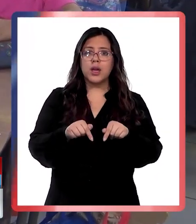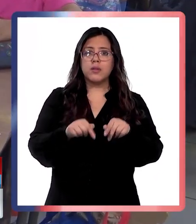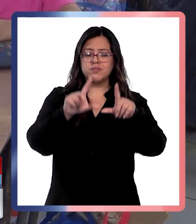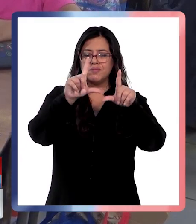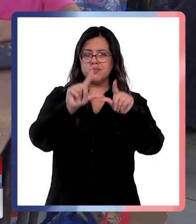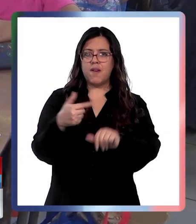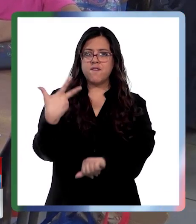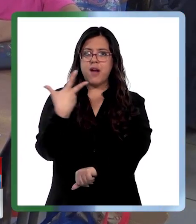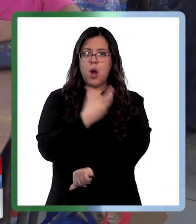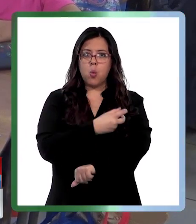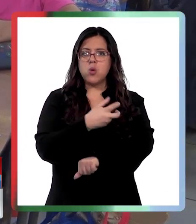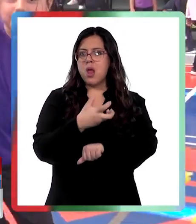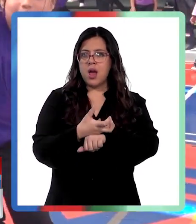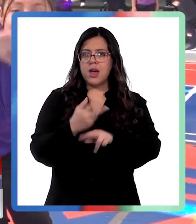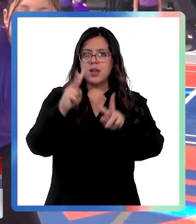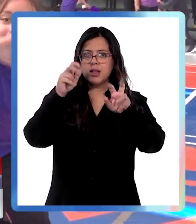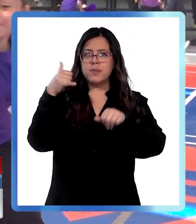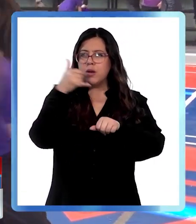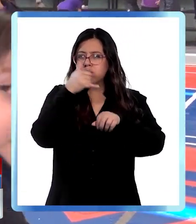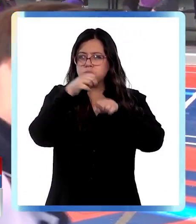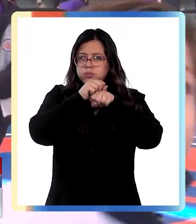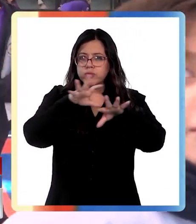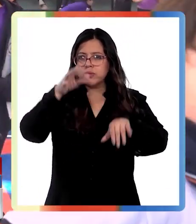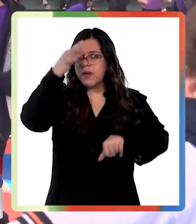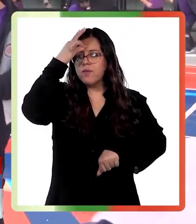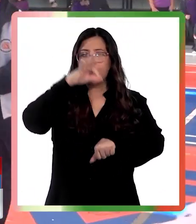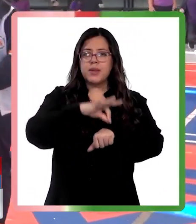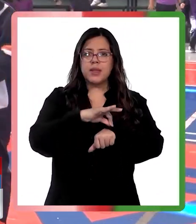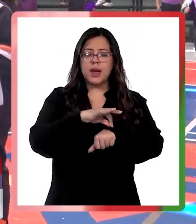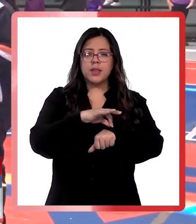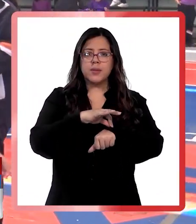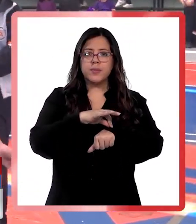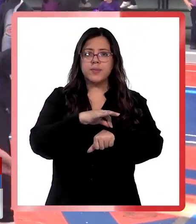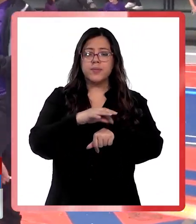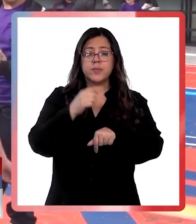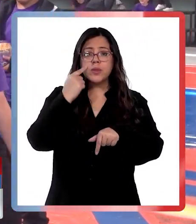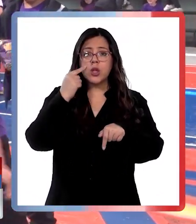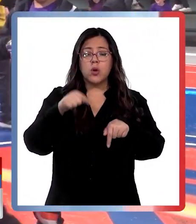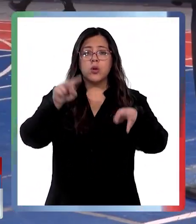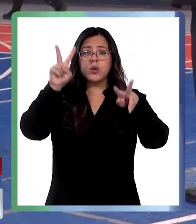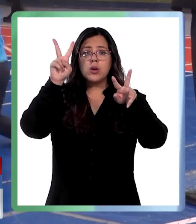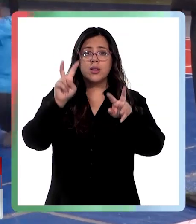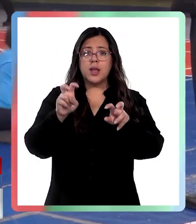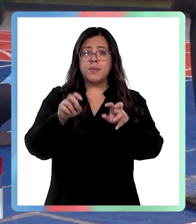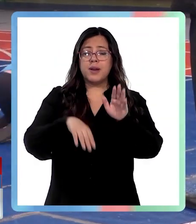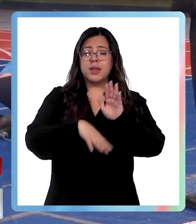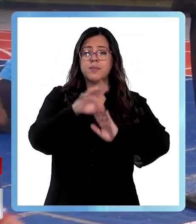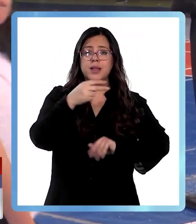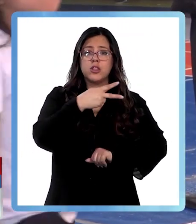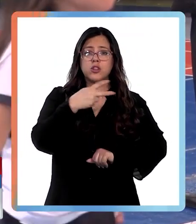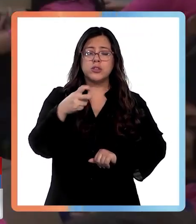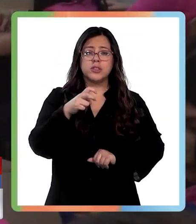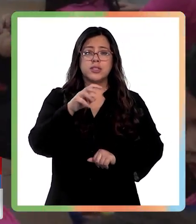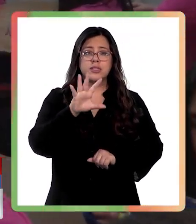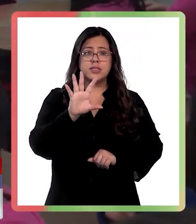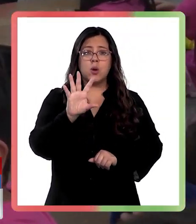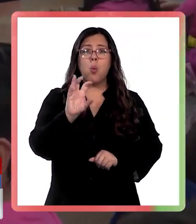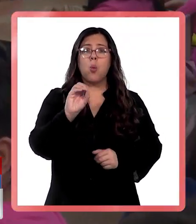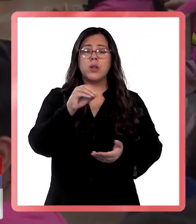uno de los menos vacunados en materia de influenza. Lo anterior en el marco de un universo de más